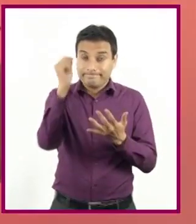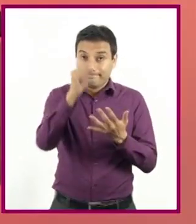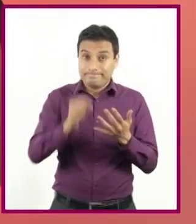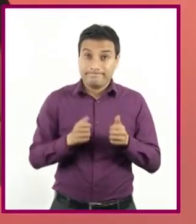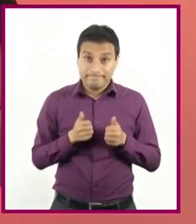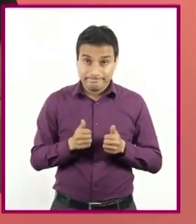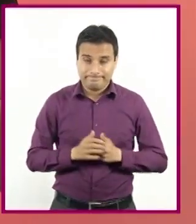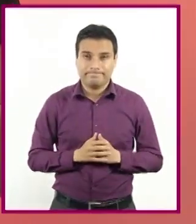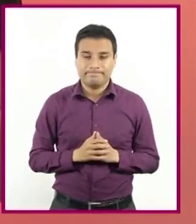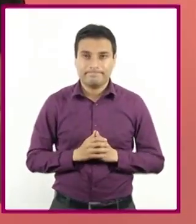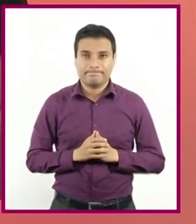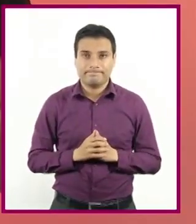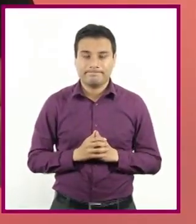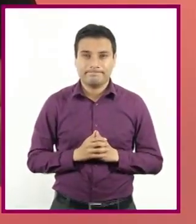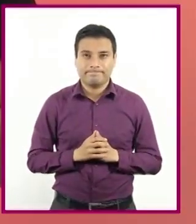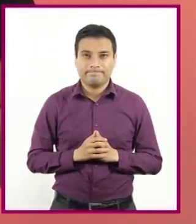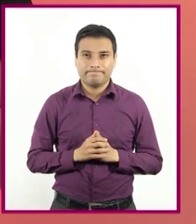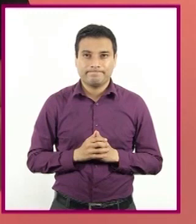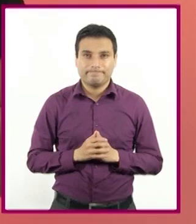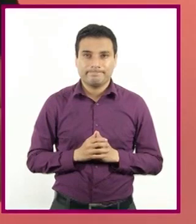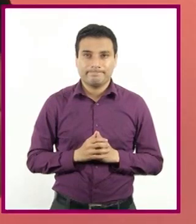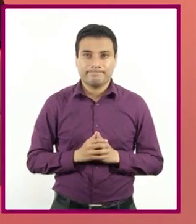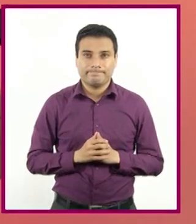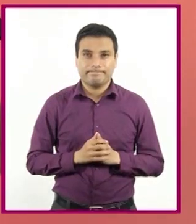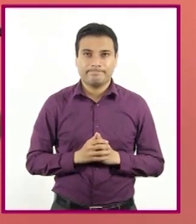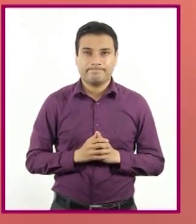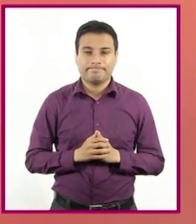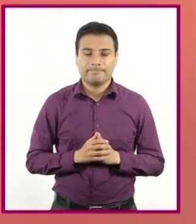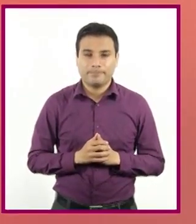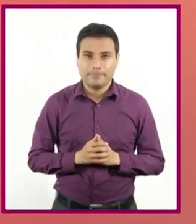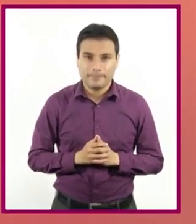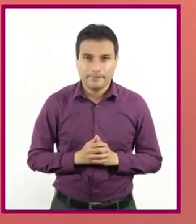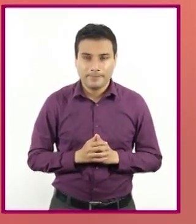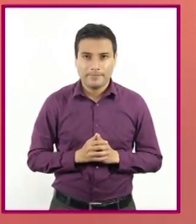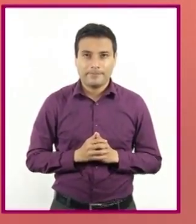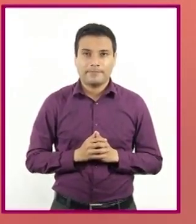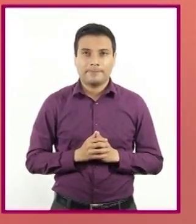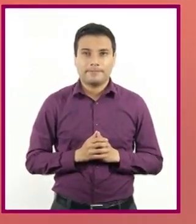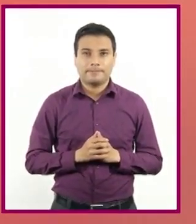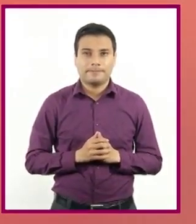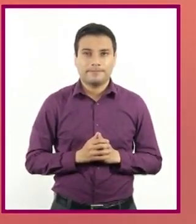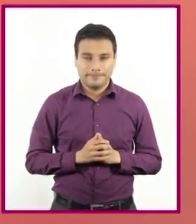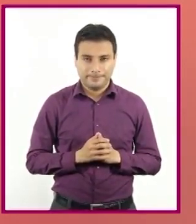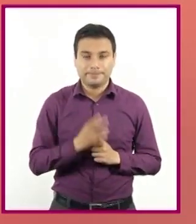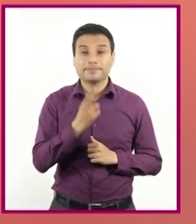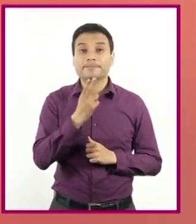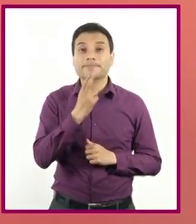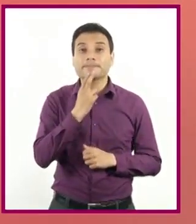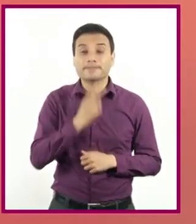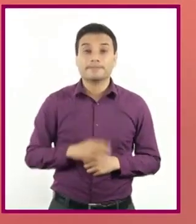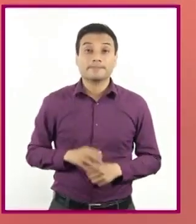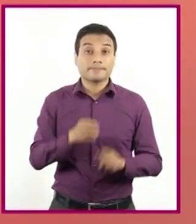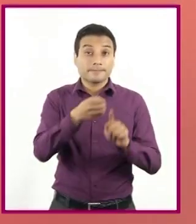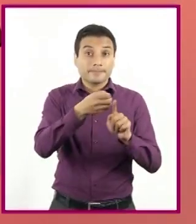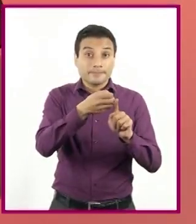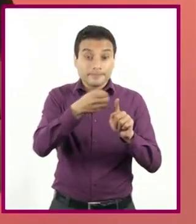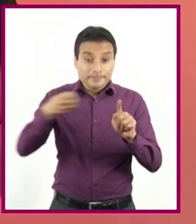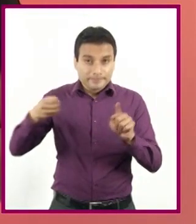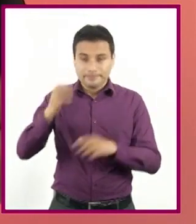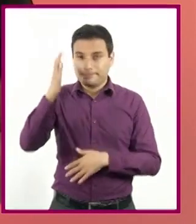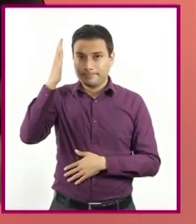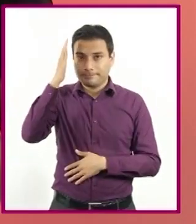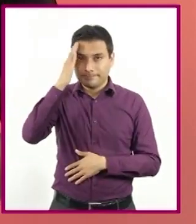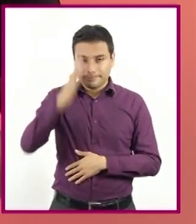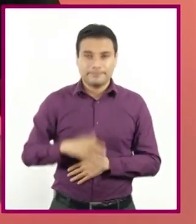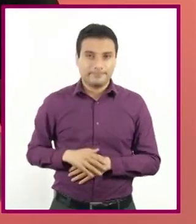marcial. Para eso, nuevamente recurriremos a las oraciones principales y secundarias.